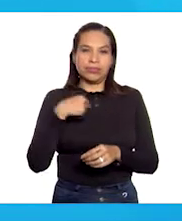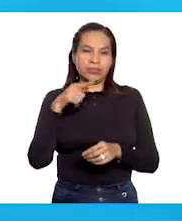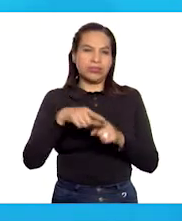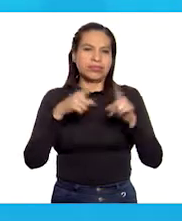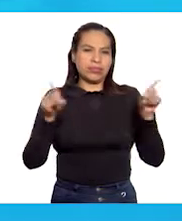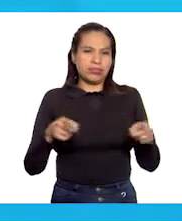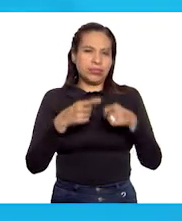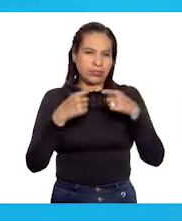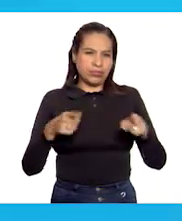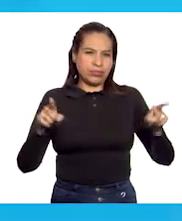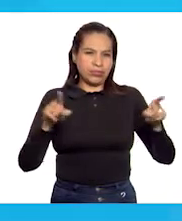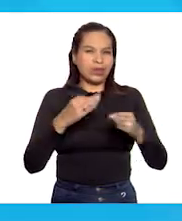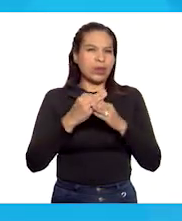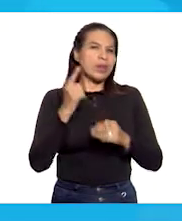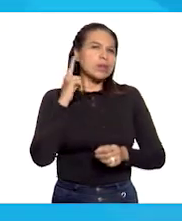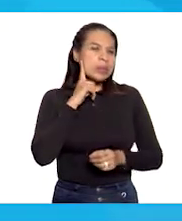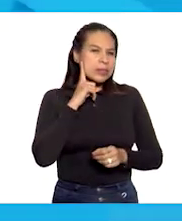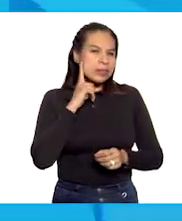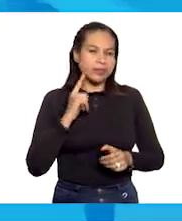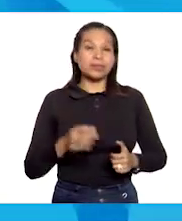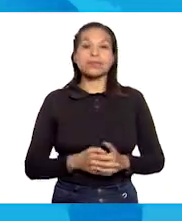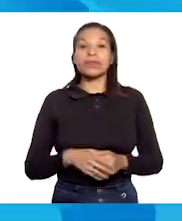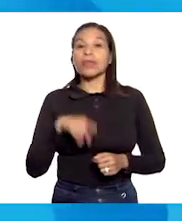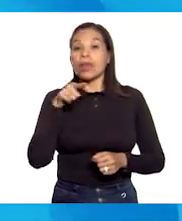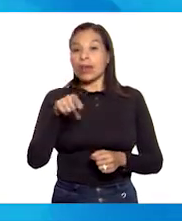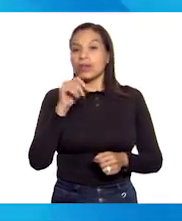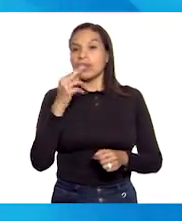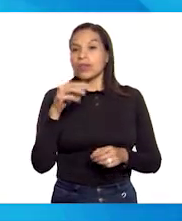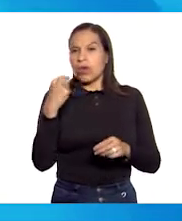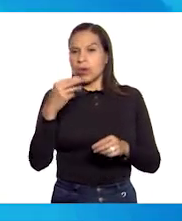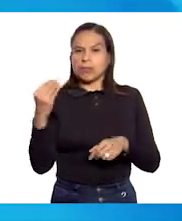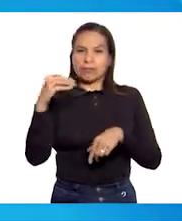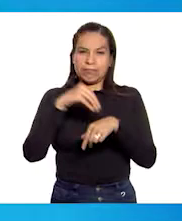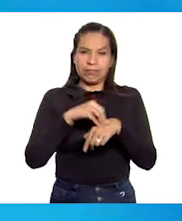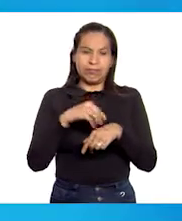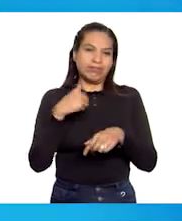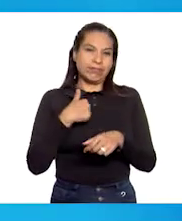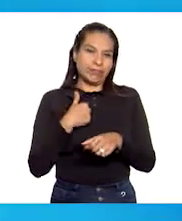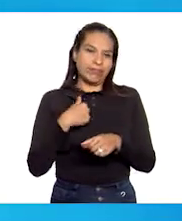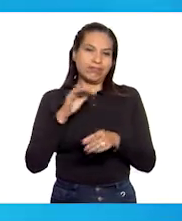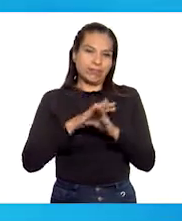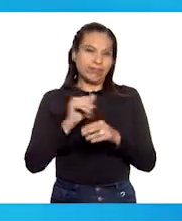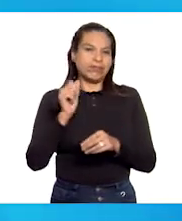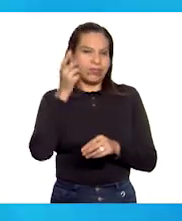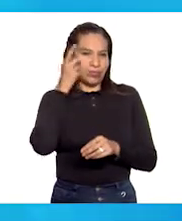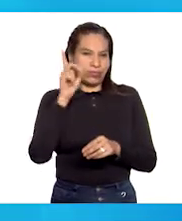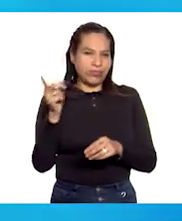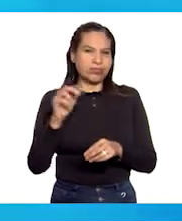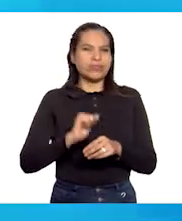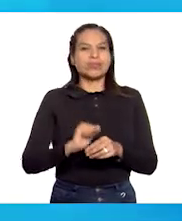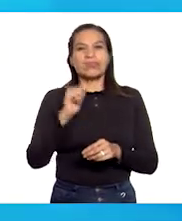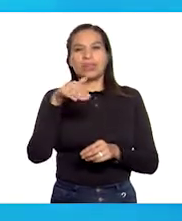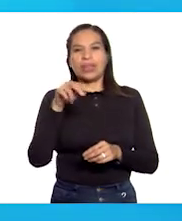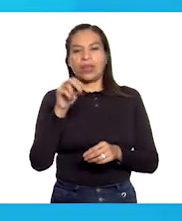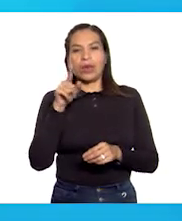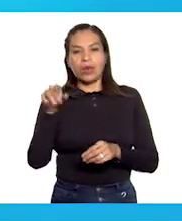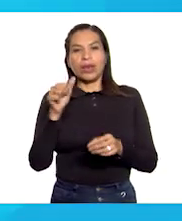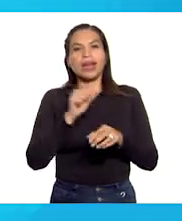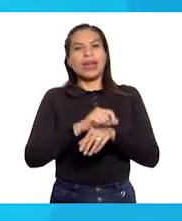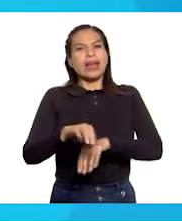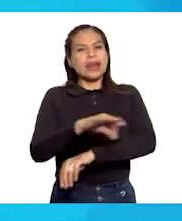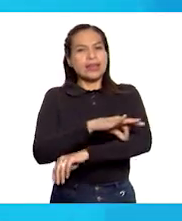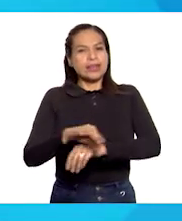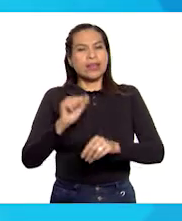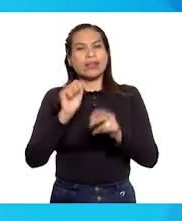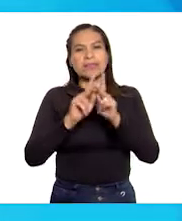de Giuseppe Verdi que estamos escuchando. Este nombre me lo puso mi amo, Adamo Boari, el arquitecto